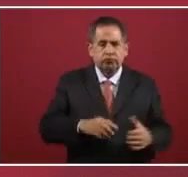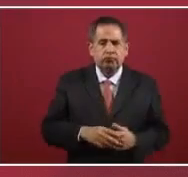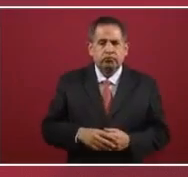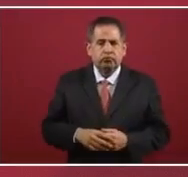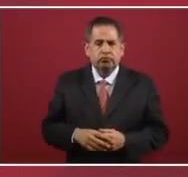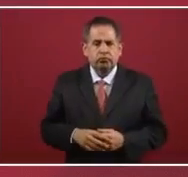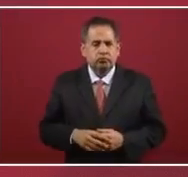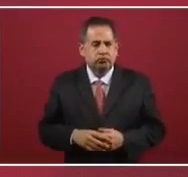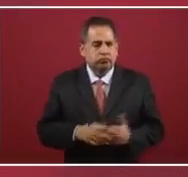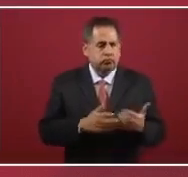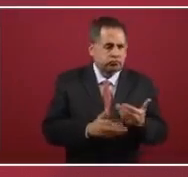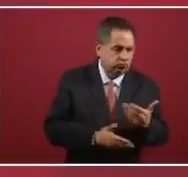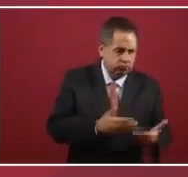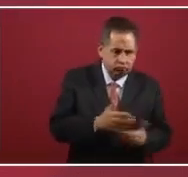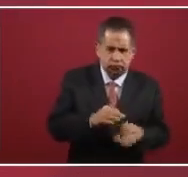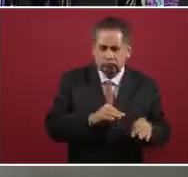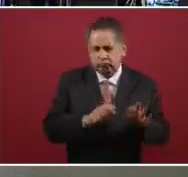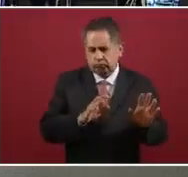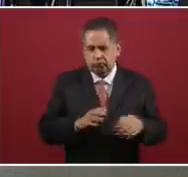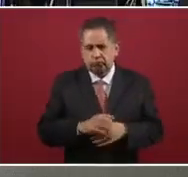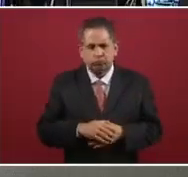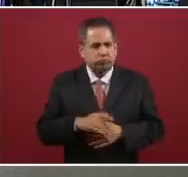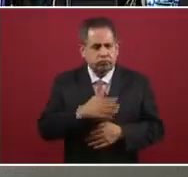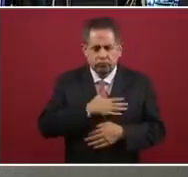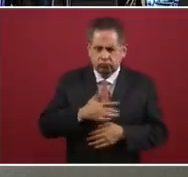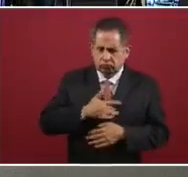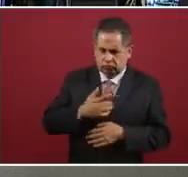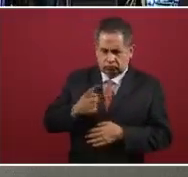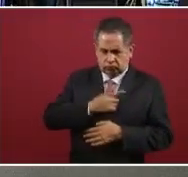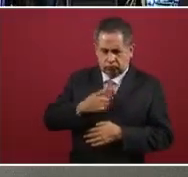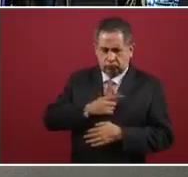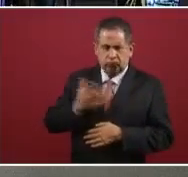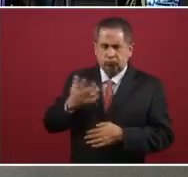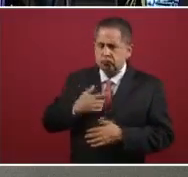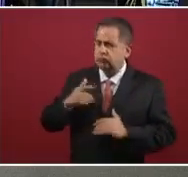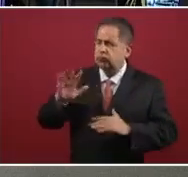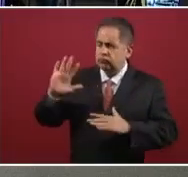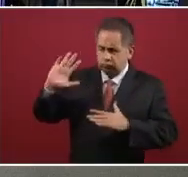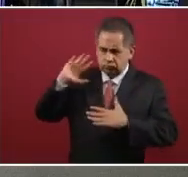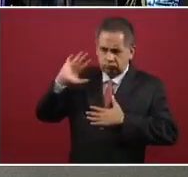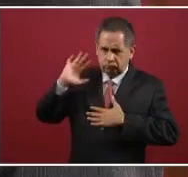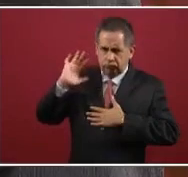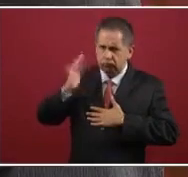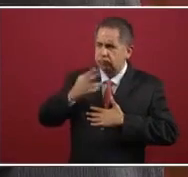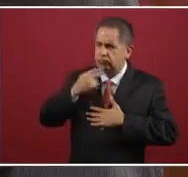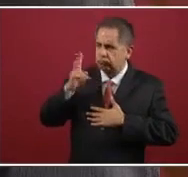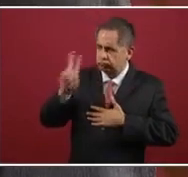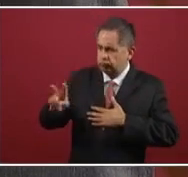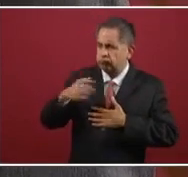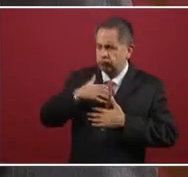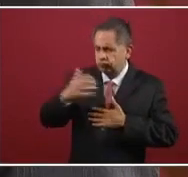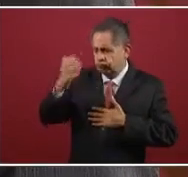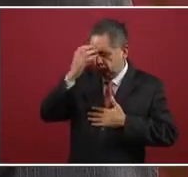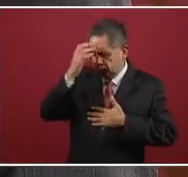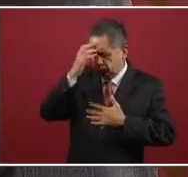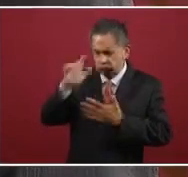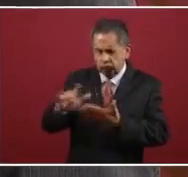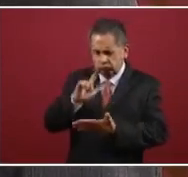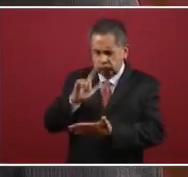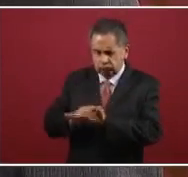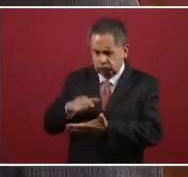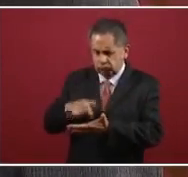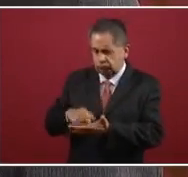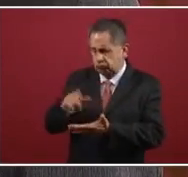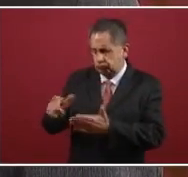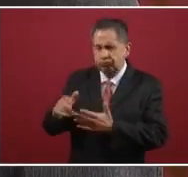el prestador de un servicio, manifieste bajo protesta de decir verdad, que conoce la ley, que conoce